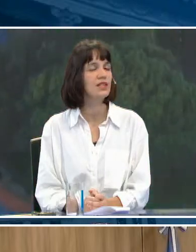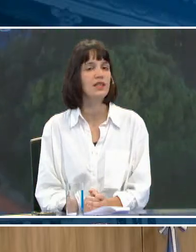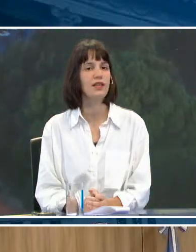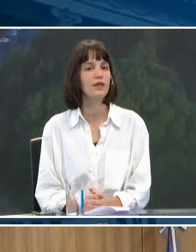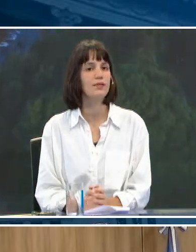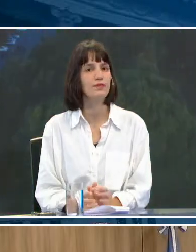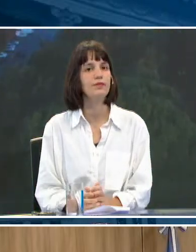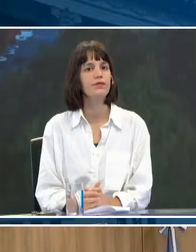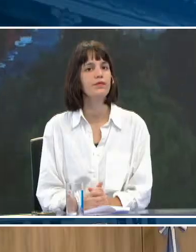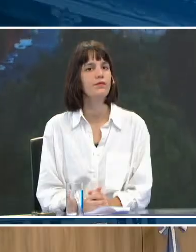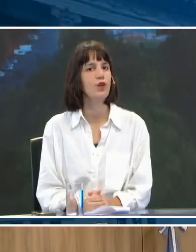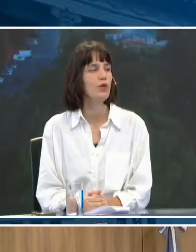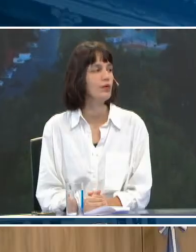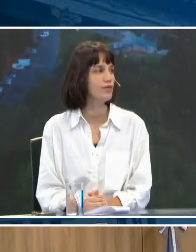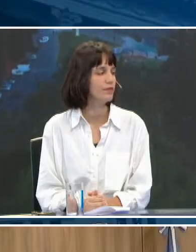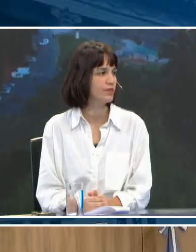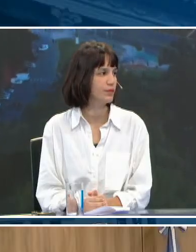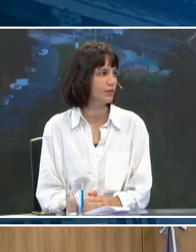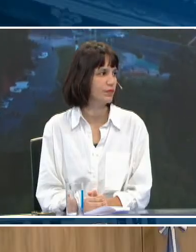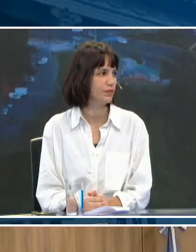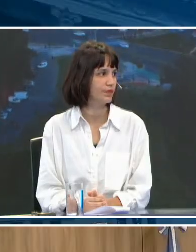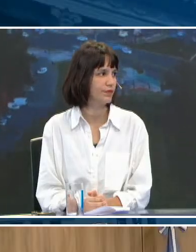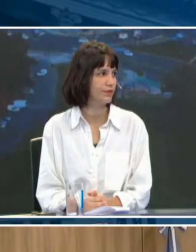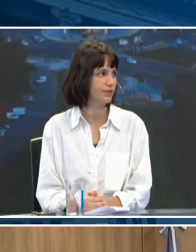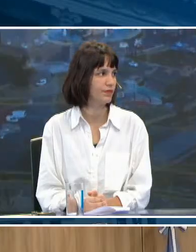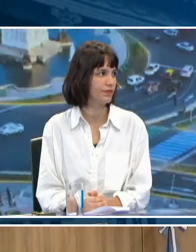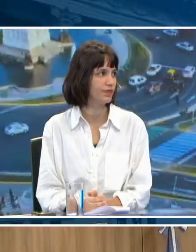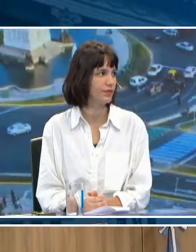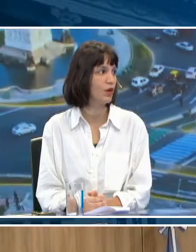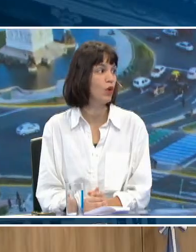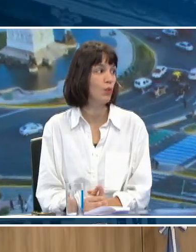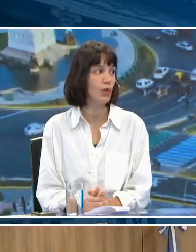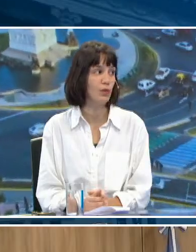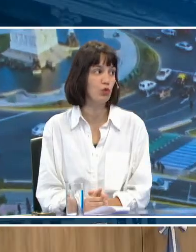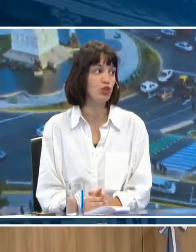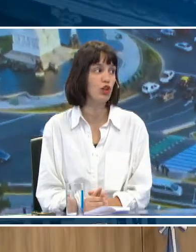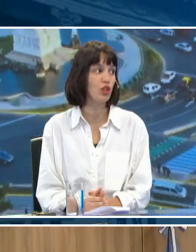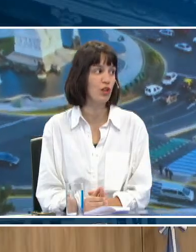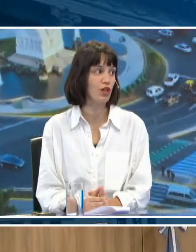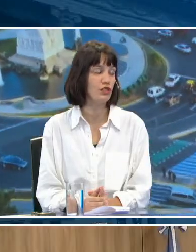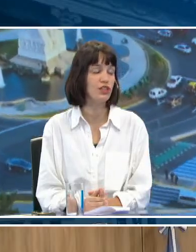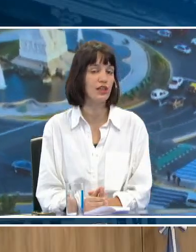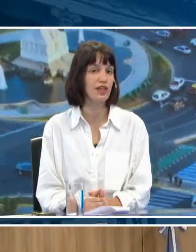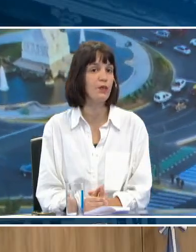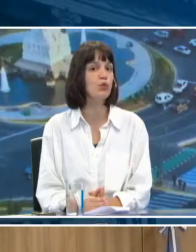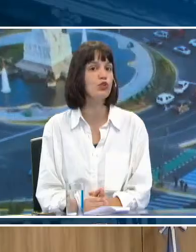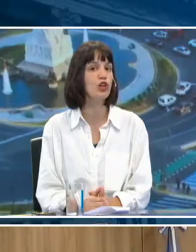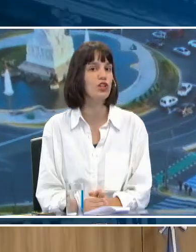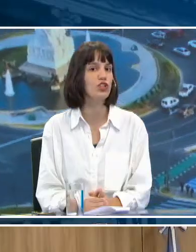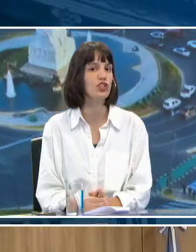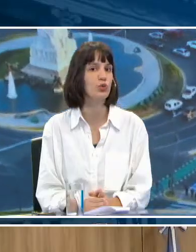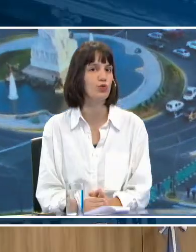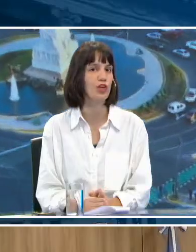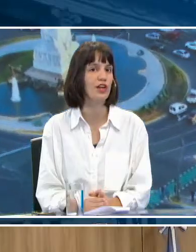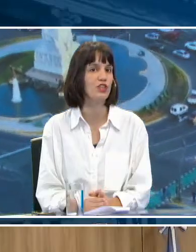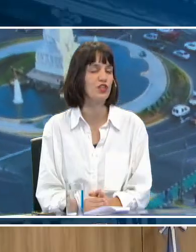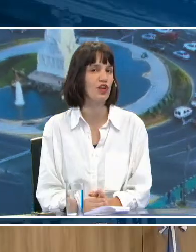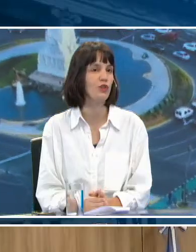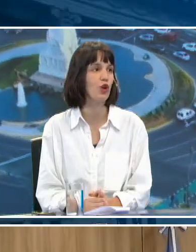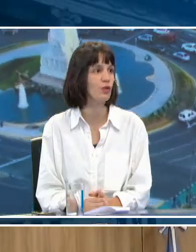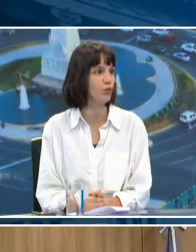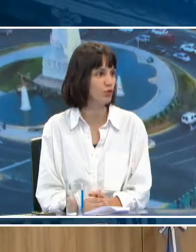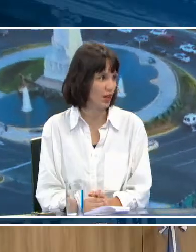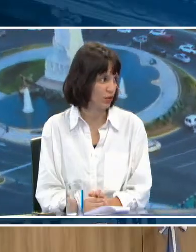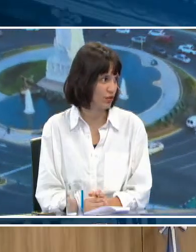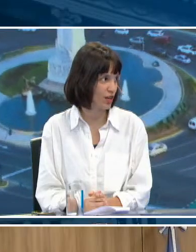funcionan las capas, y cuando es token, cuando es meme coin. La verdad que Y mucha formación. Sí, decime. y muchos de ellos estuvieron asesorando a